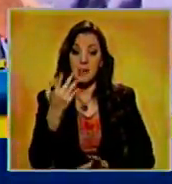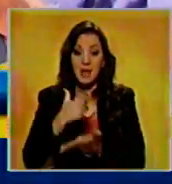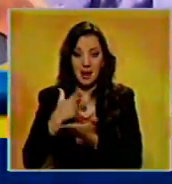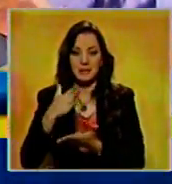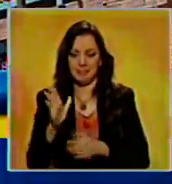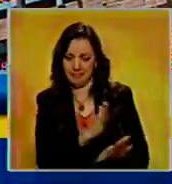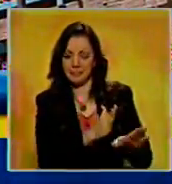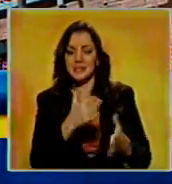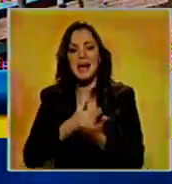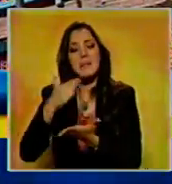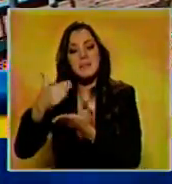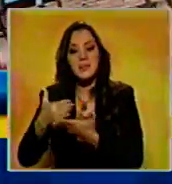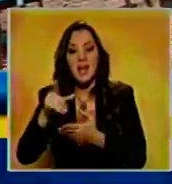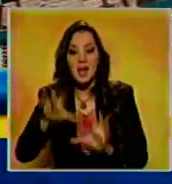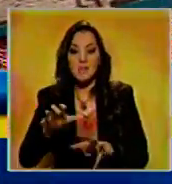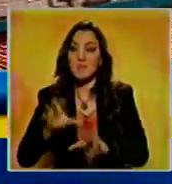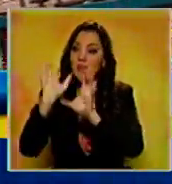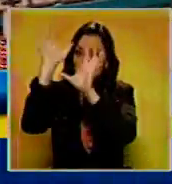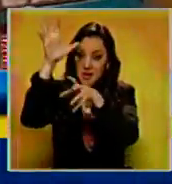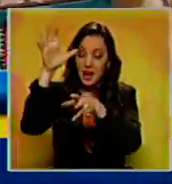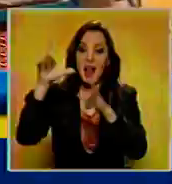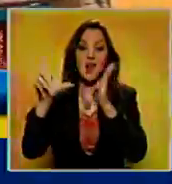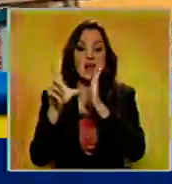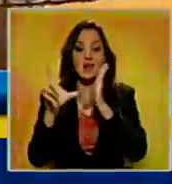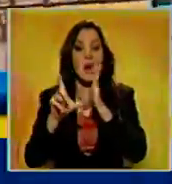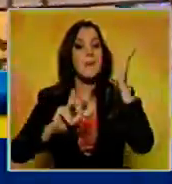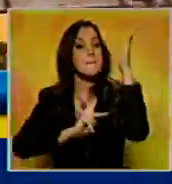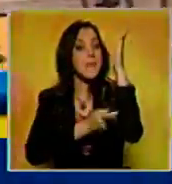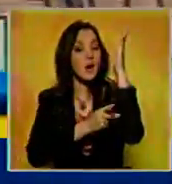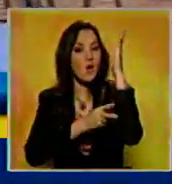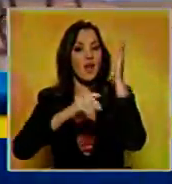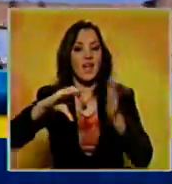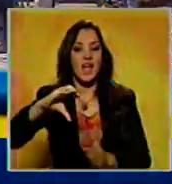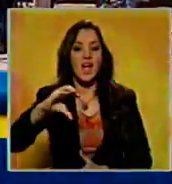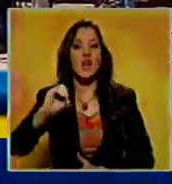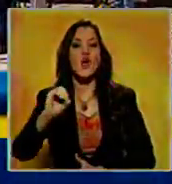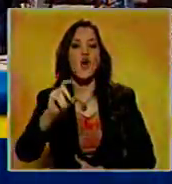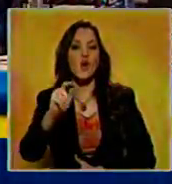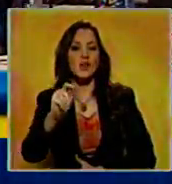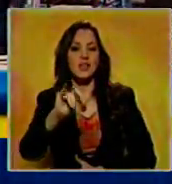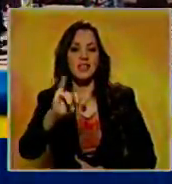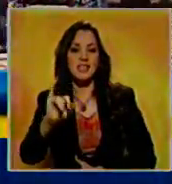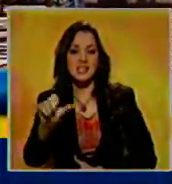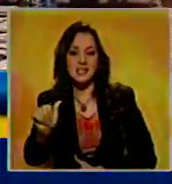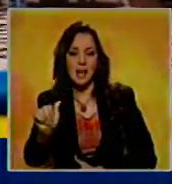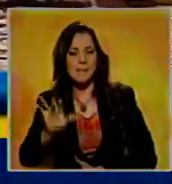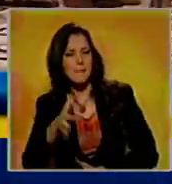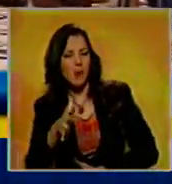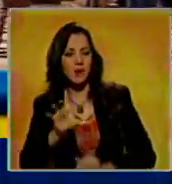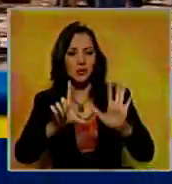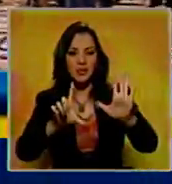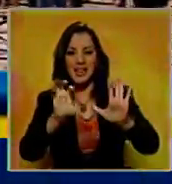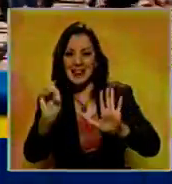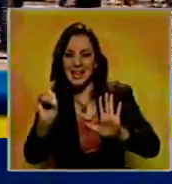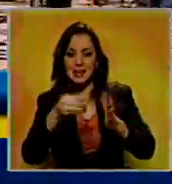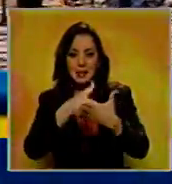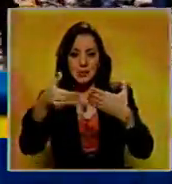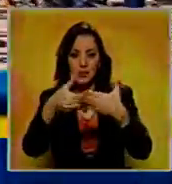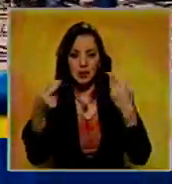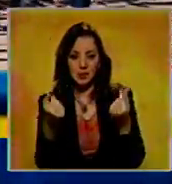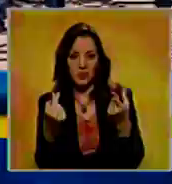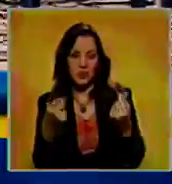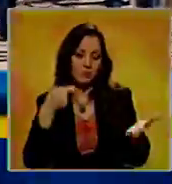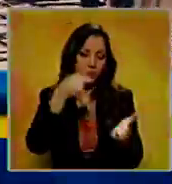construcción del polideportivo Los Liceos en la parroquia San José Cotiza, obra que supera los 70 millones de bolívares de inversión